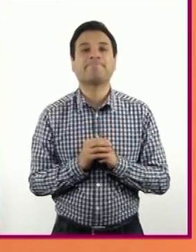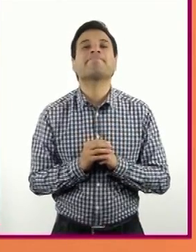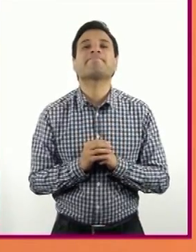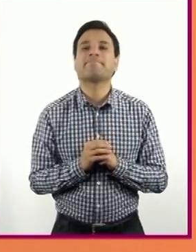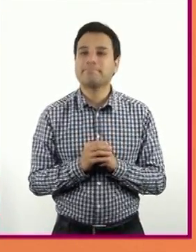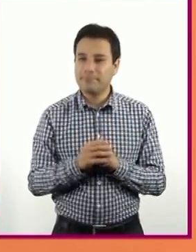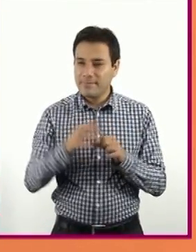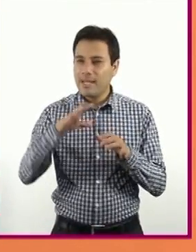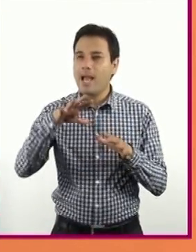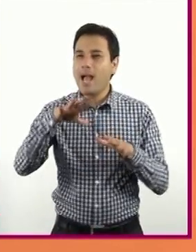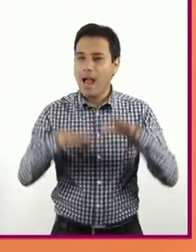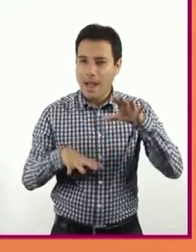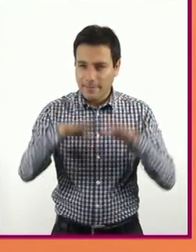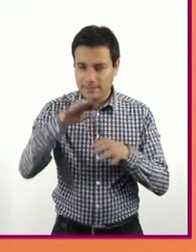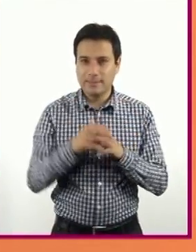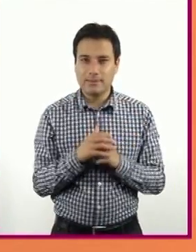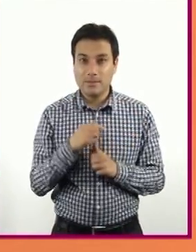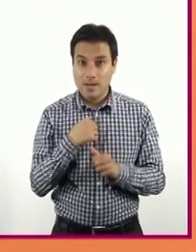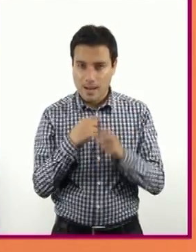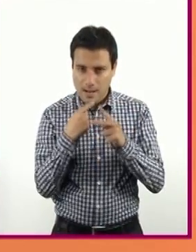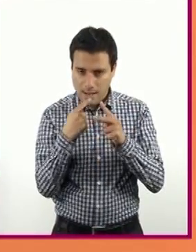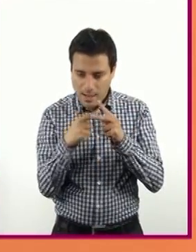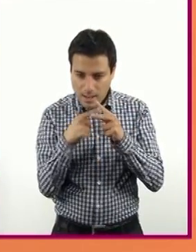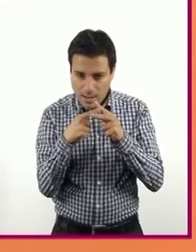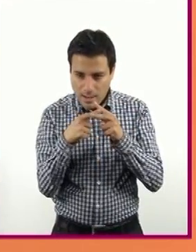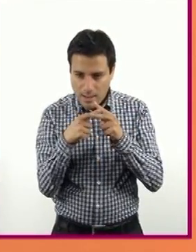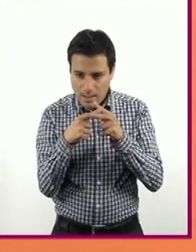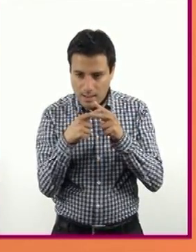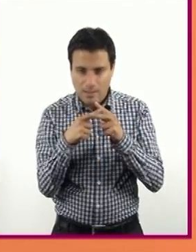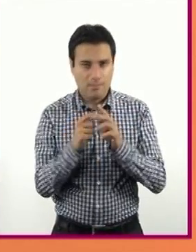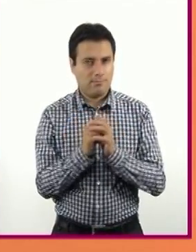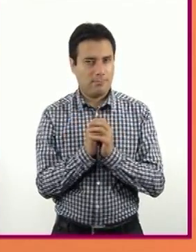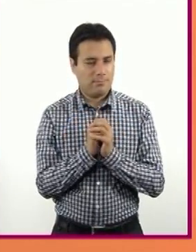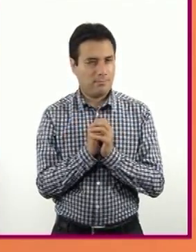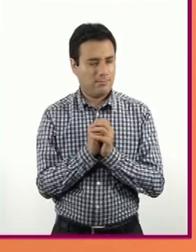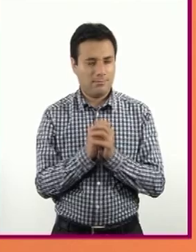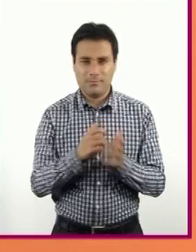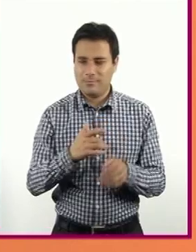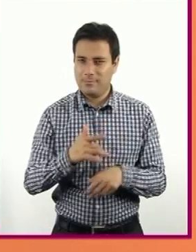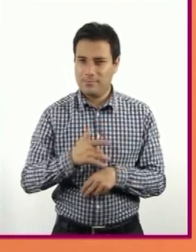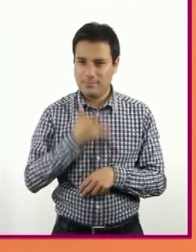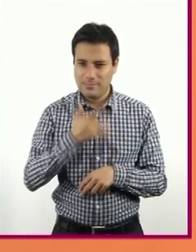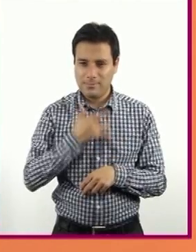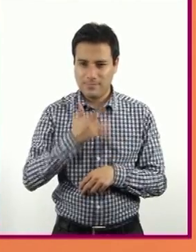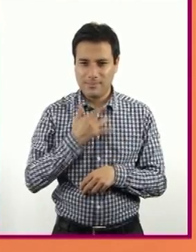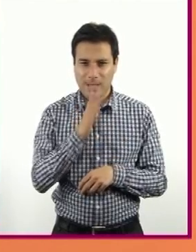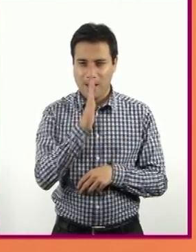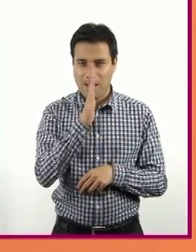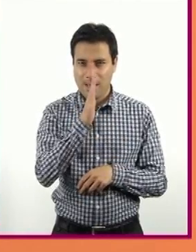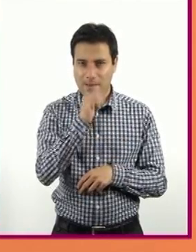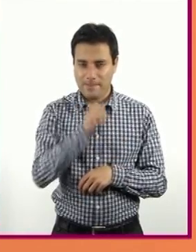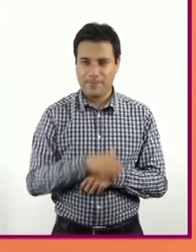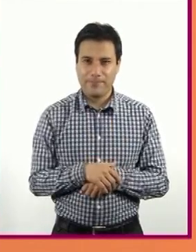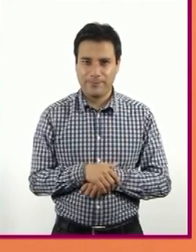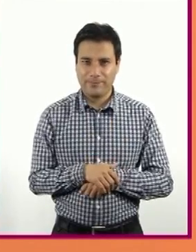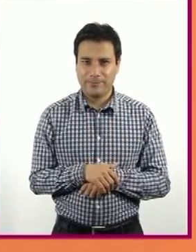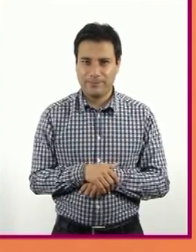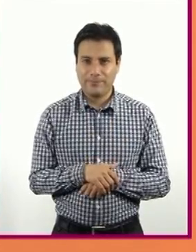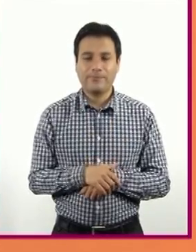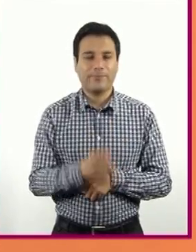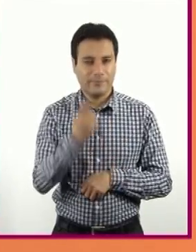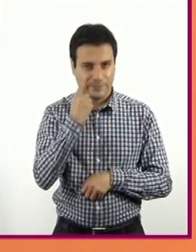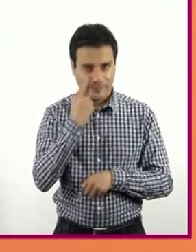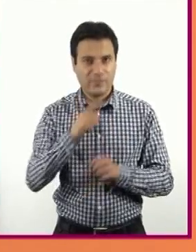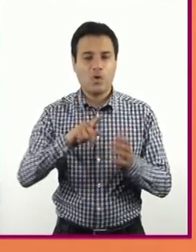sucesiones, cuando se calcula las diferencias entre términos, si esta no es constante, calculamos otra vez